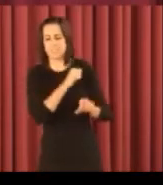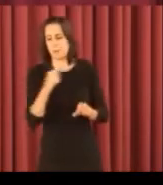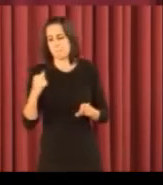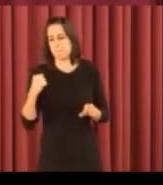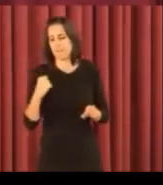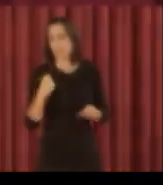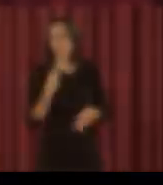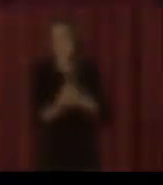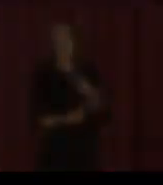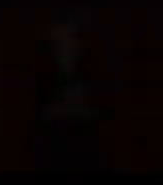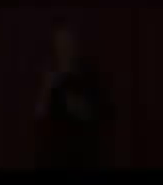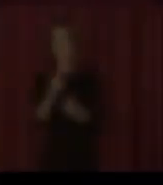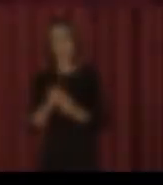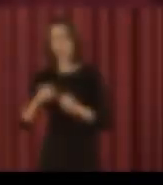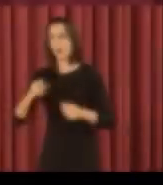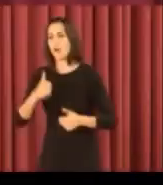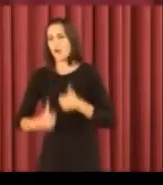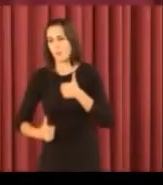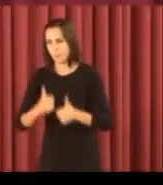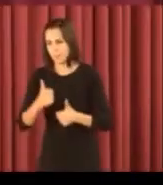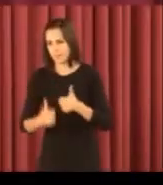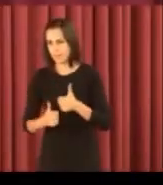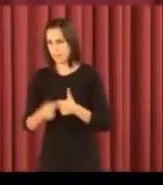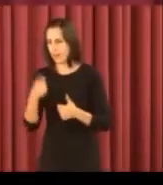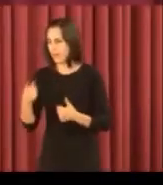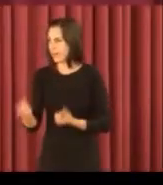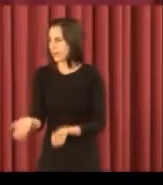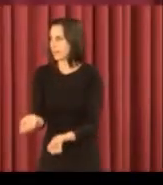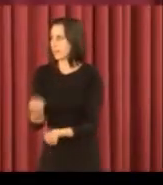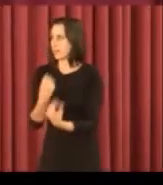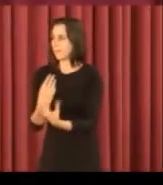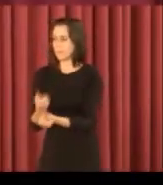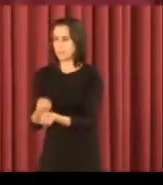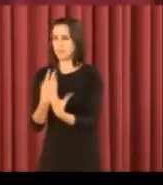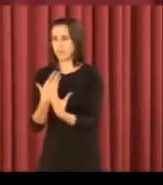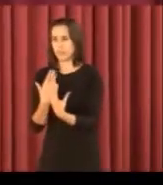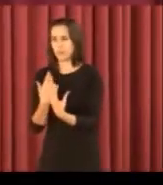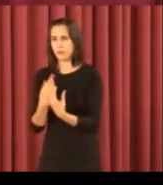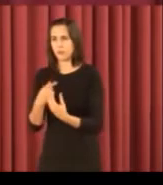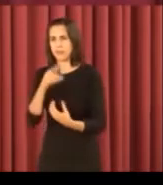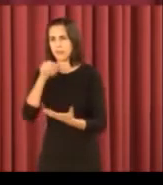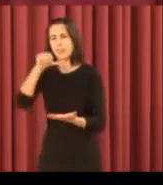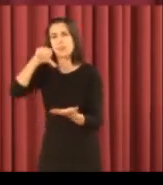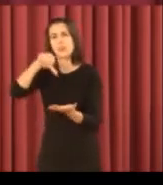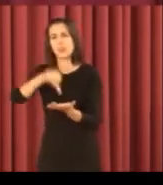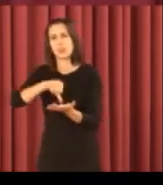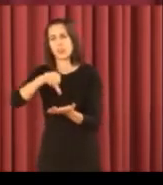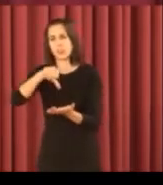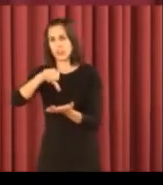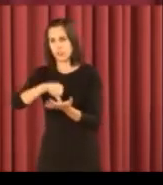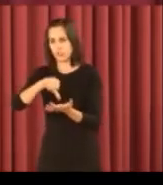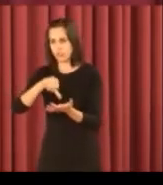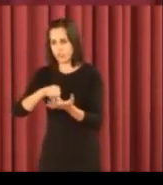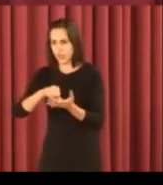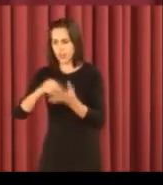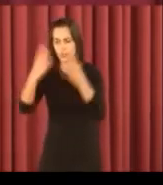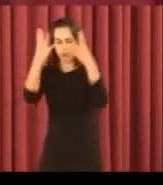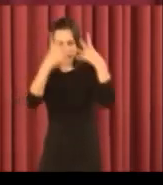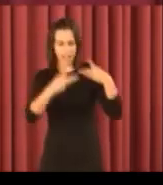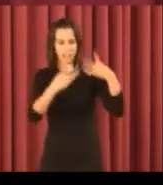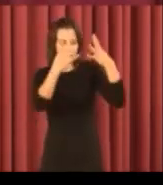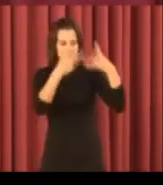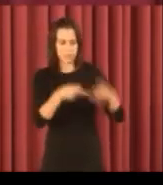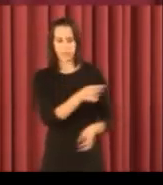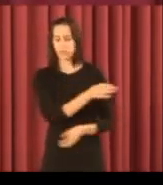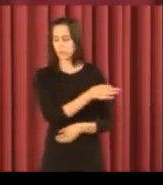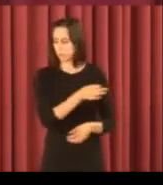trabajador por cuenta propia si venía a Logroño? Álvaro me volvió a explicar que la imagen que tiene Logroño en la actualidad es de una ciudad bien administrada, gracias a la